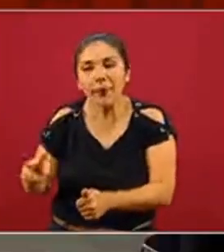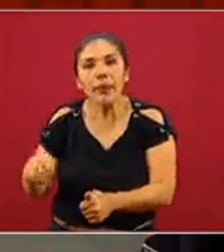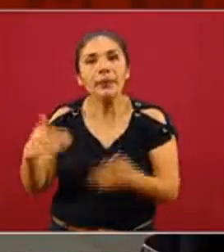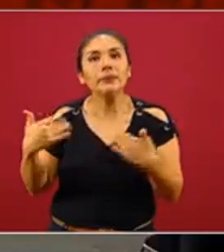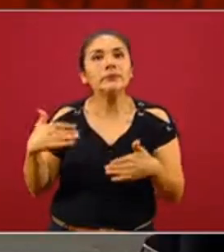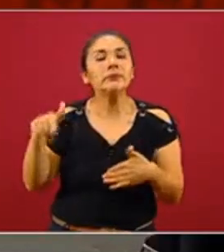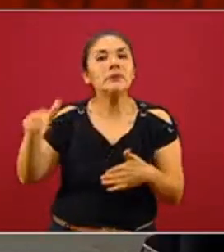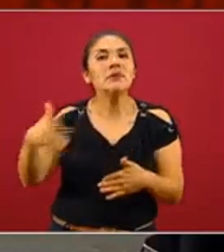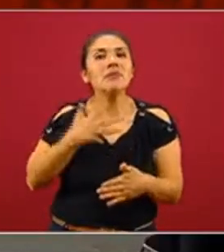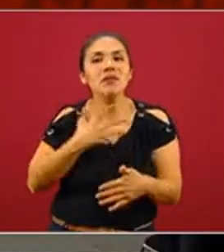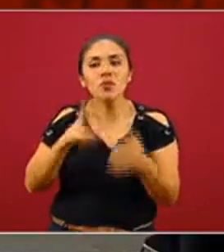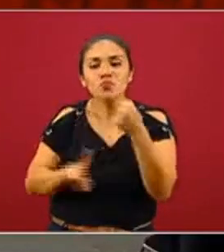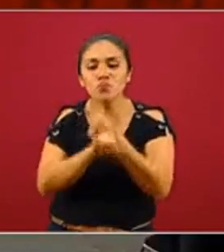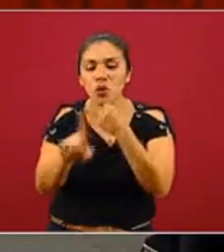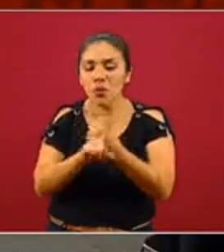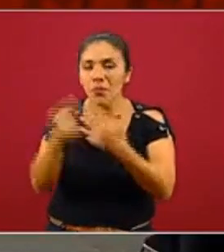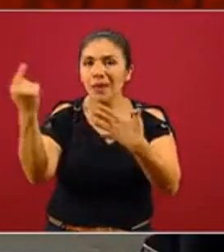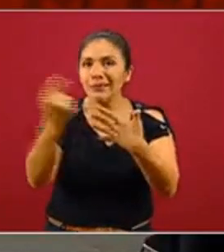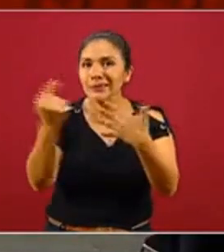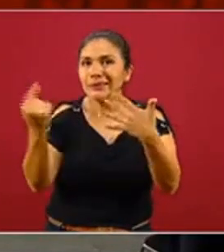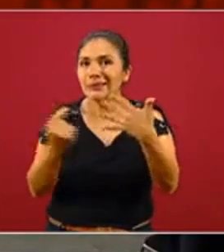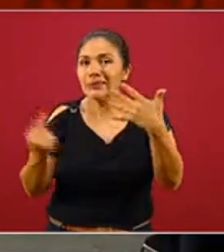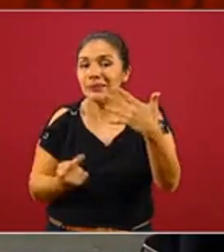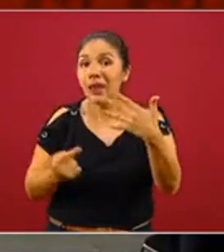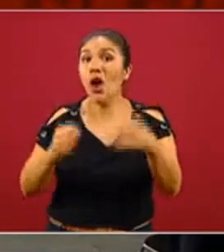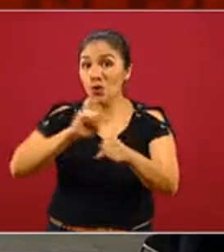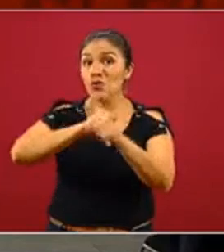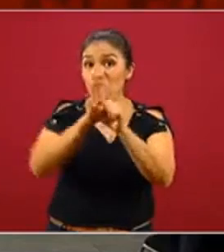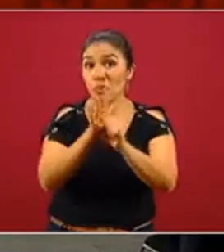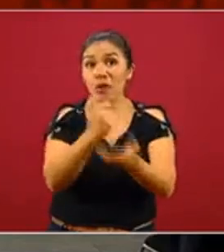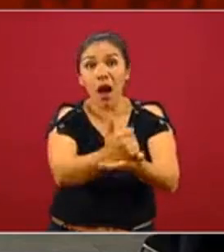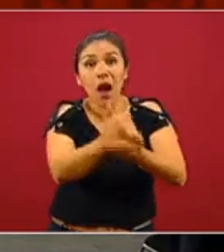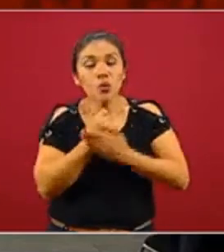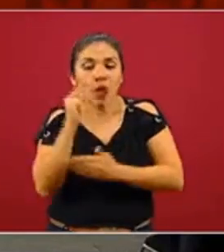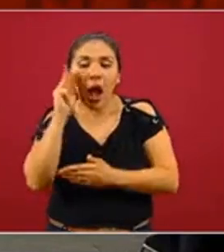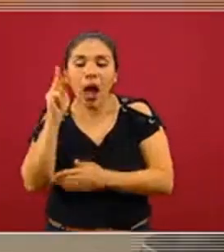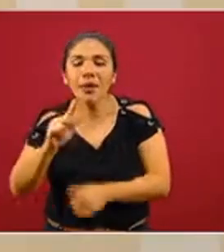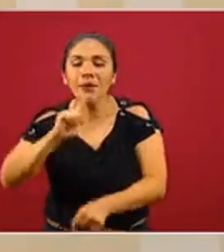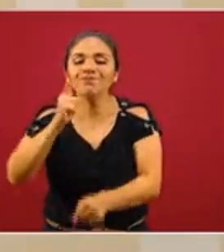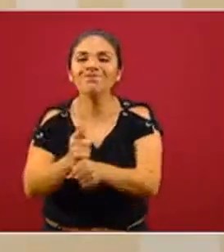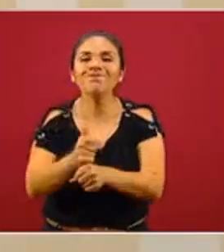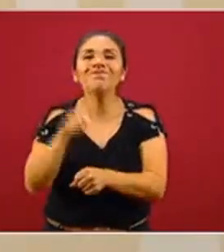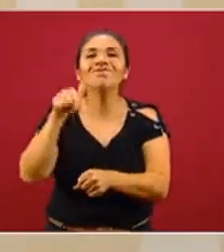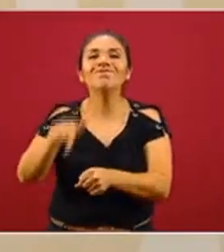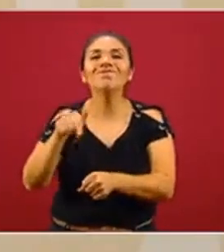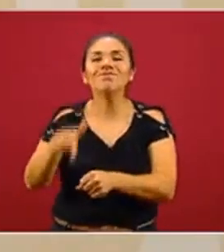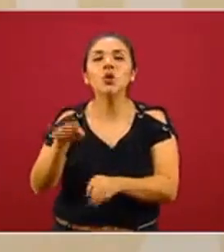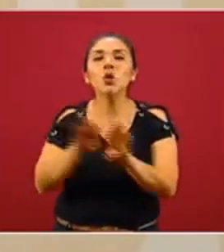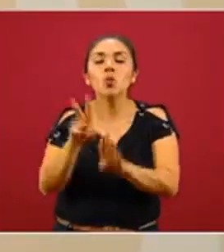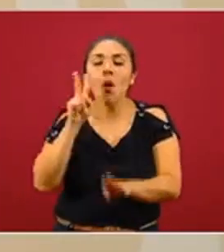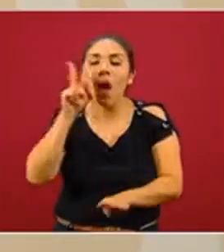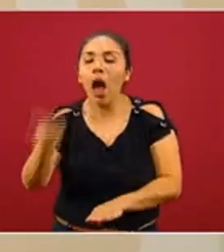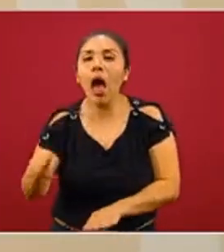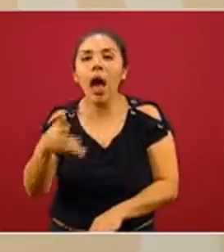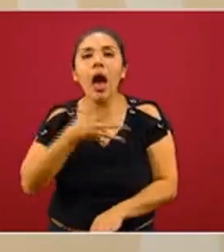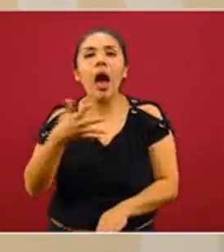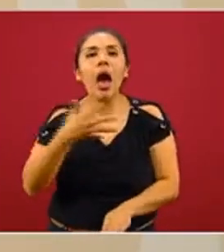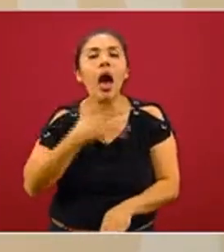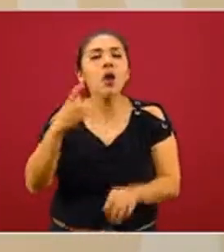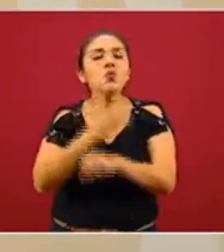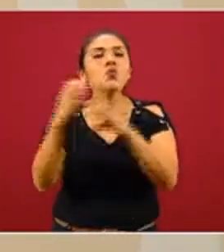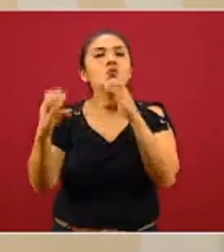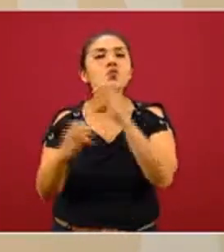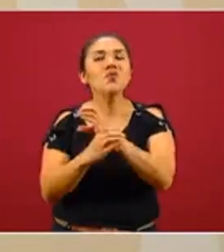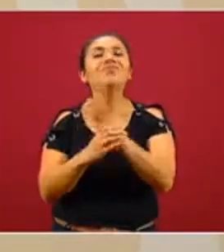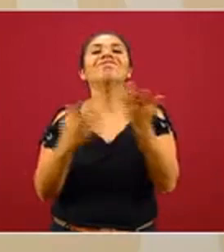una de sus problemáticas. Entonces el COVID nos ayuda, como en muchos otros ámbitos de la vida pública, a visibilizar estas situaciones y